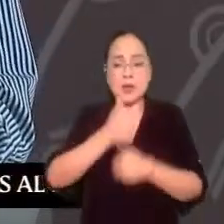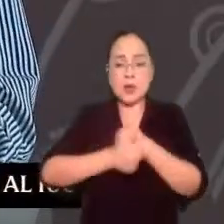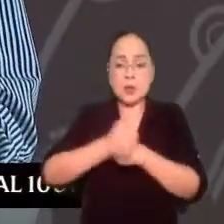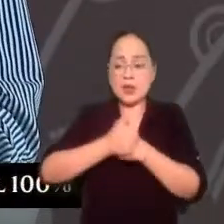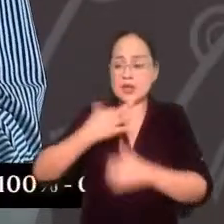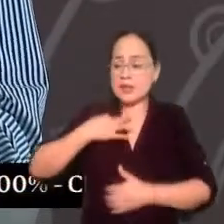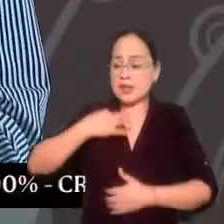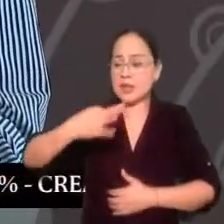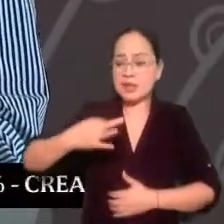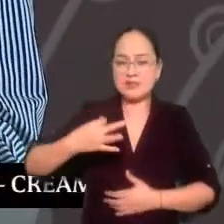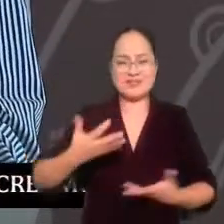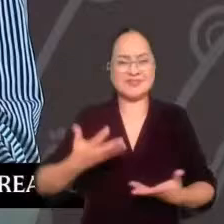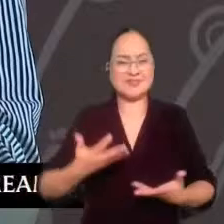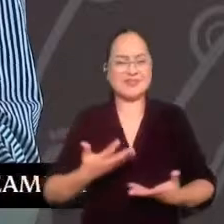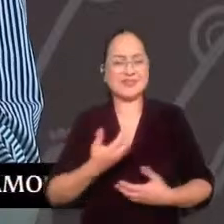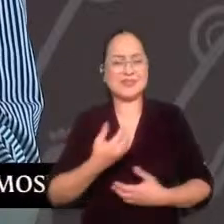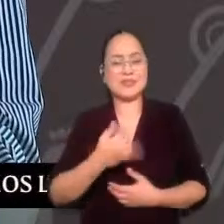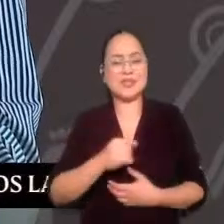problemas